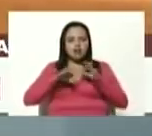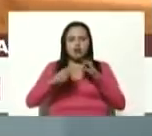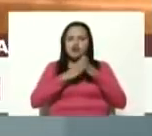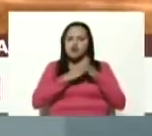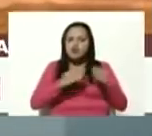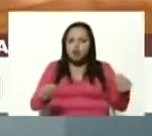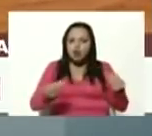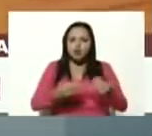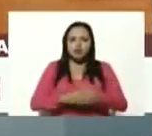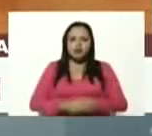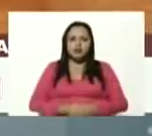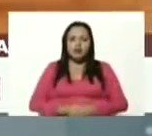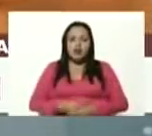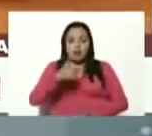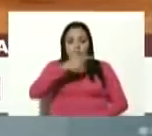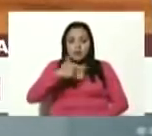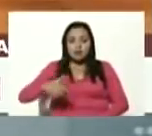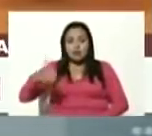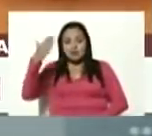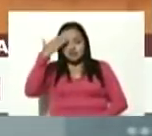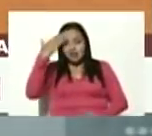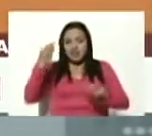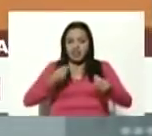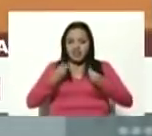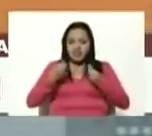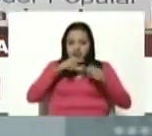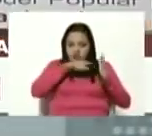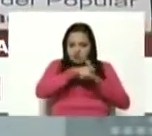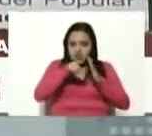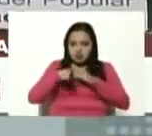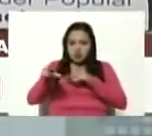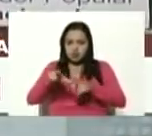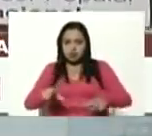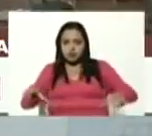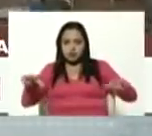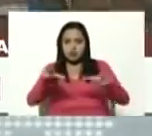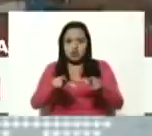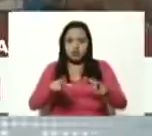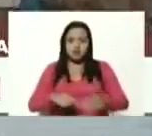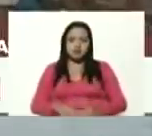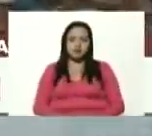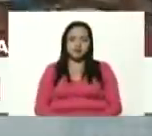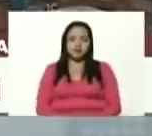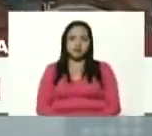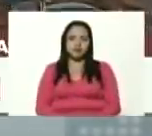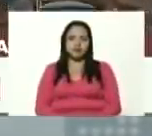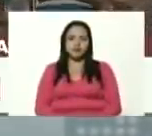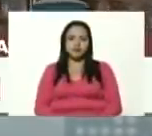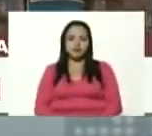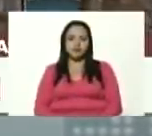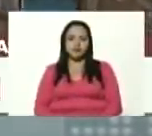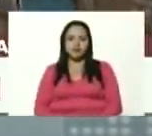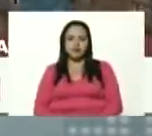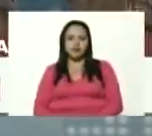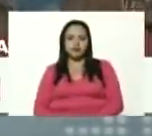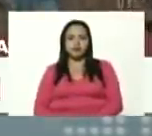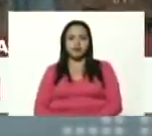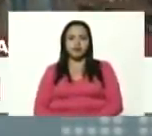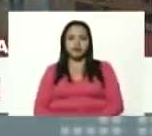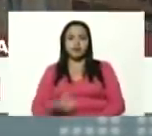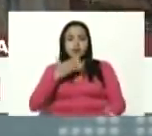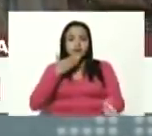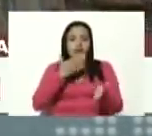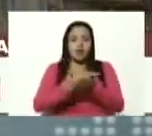por instructores e instructoras que viven acá mismo en esta zona de Santa Rosalía. Bueno, gracias. Presidente, dicen que usted